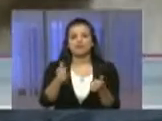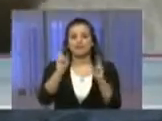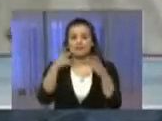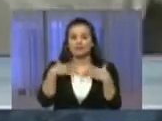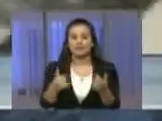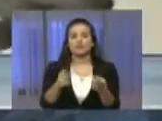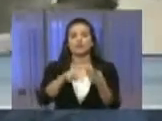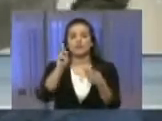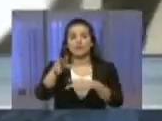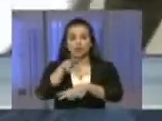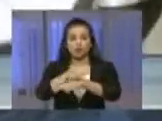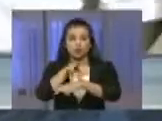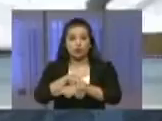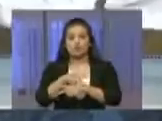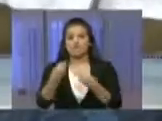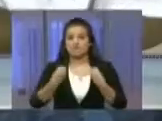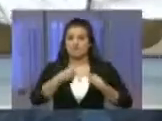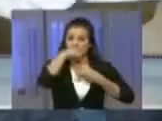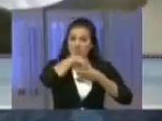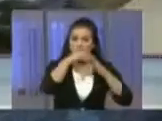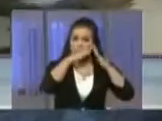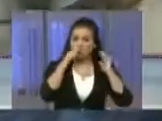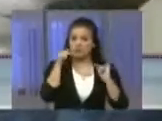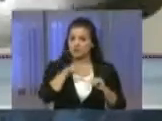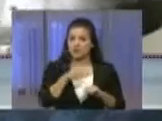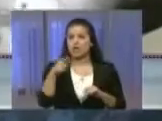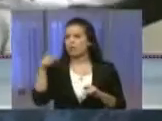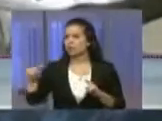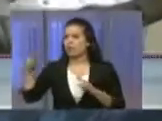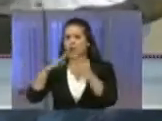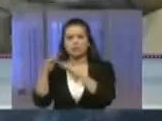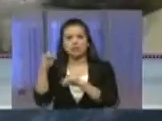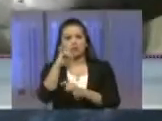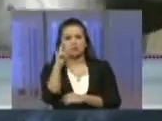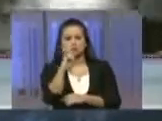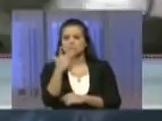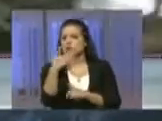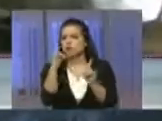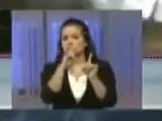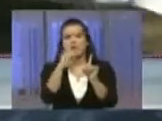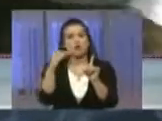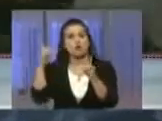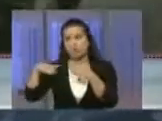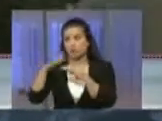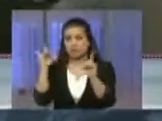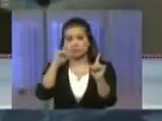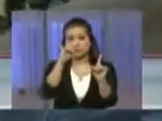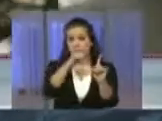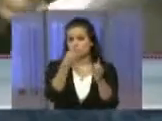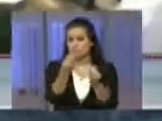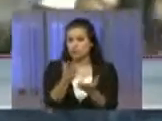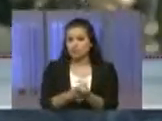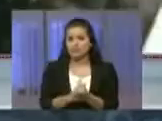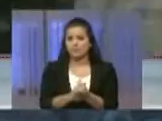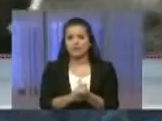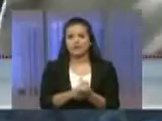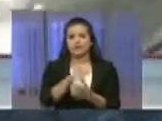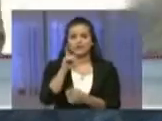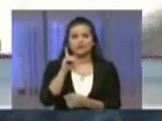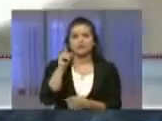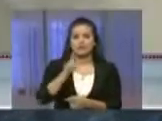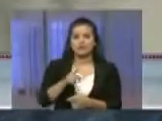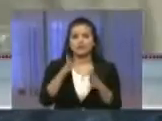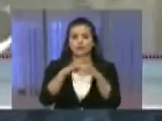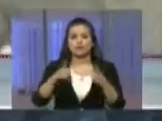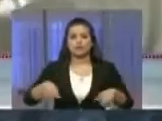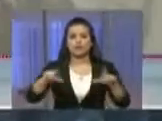médicos viven aquí tienen el cariño de todo este pueblo y el amor de todo este pueblo Allí están las instalaciones donde en los médicos pero vamos a las